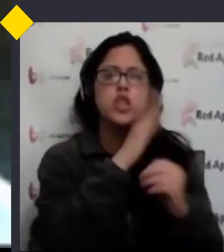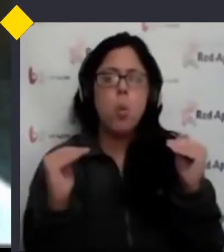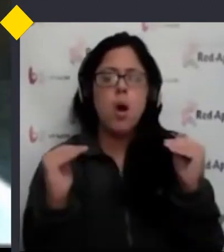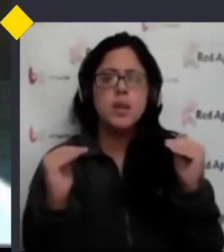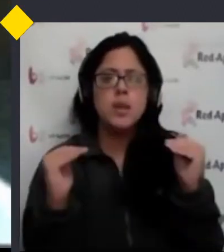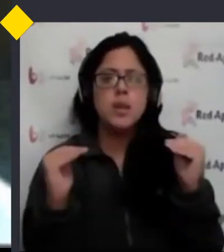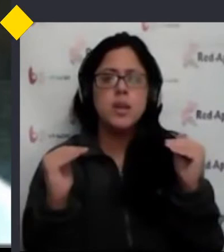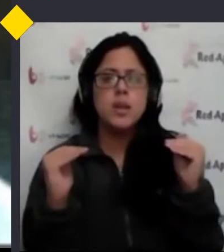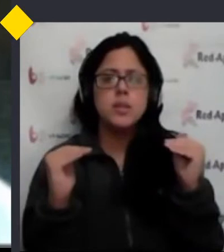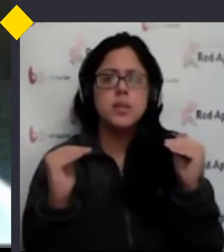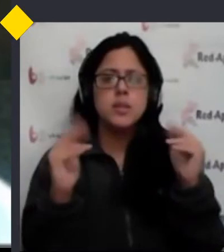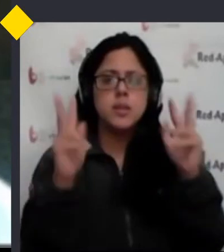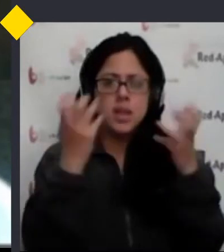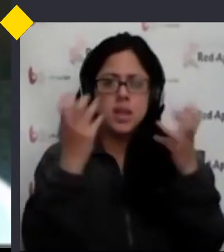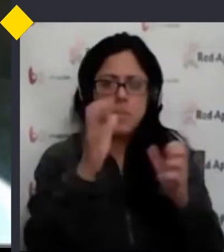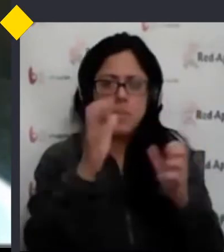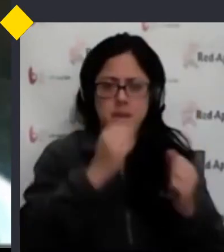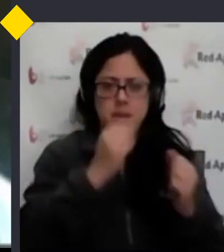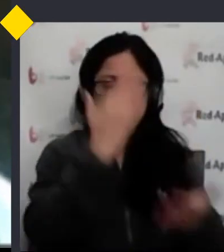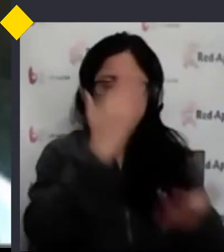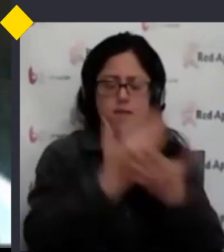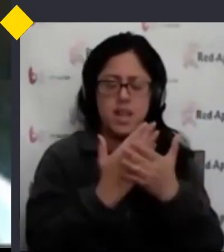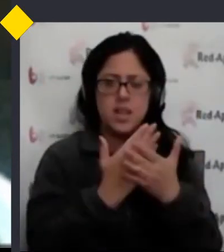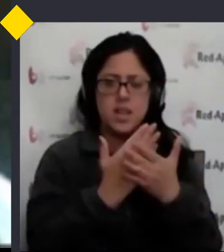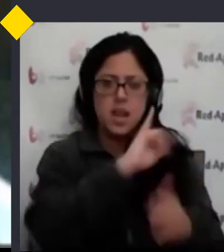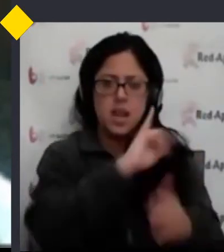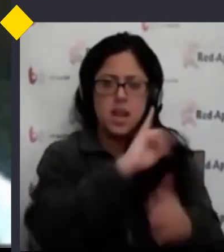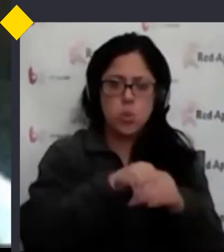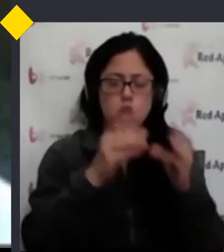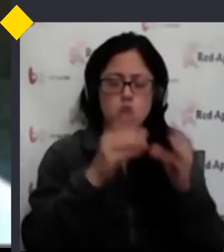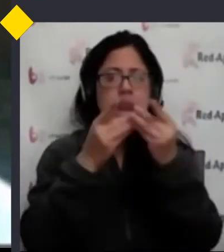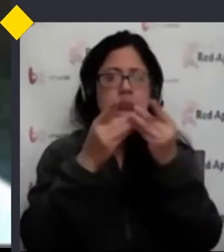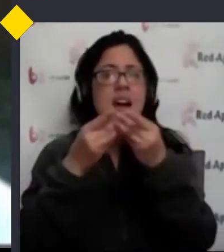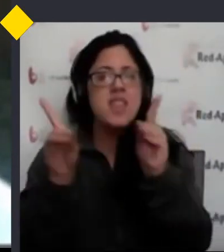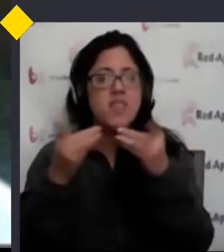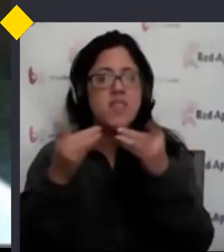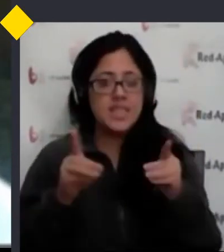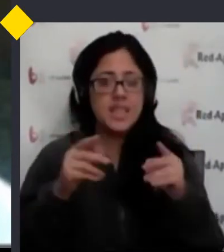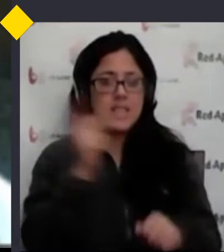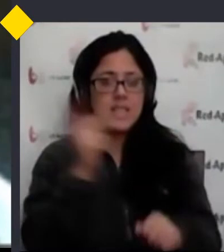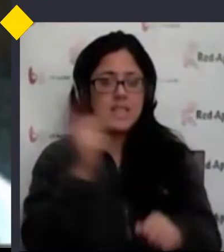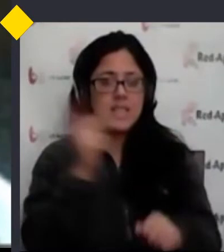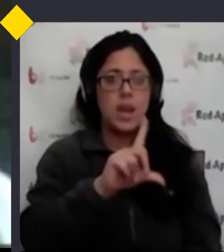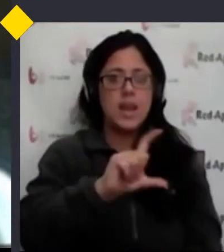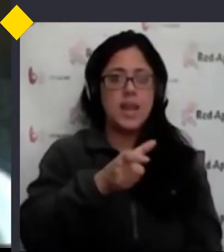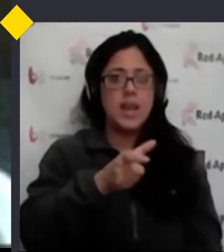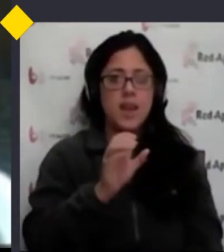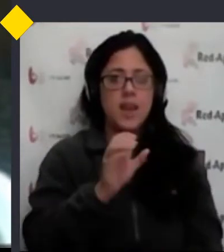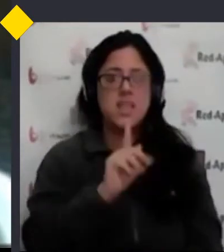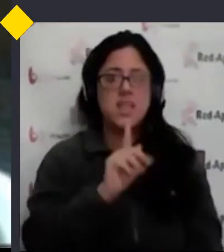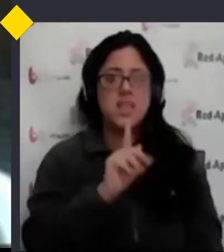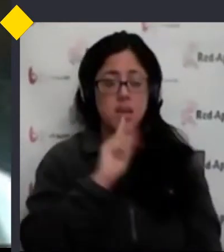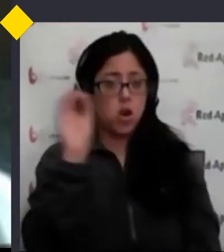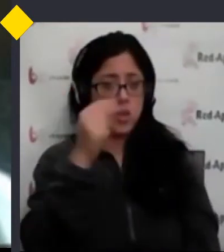a la inclusión de la diversidad sexual LGBT en las nóminas? ¿Hay, en tu opinión, acciones claras?